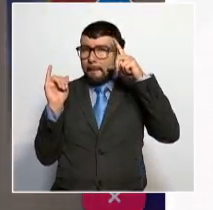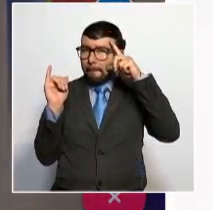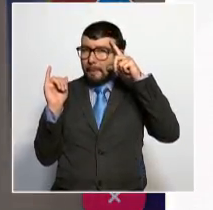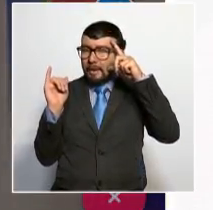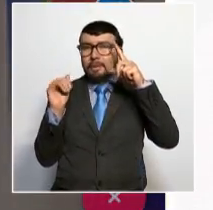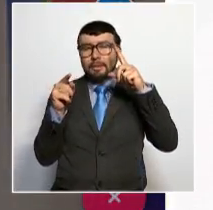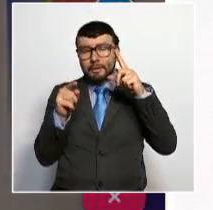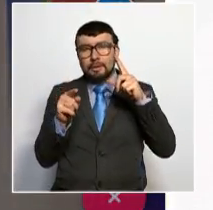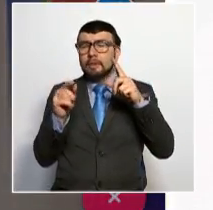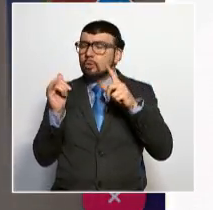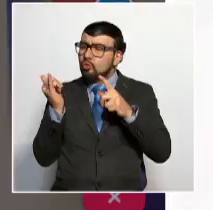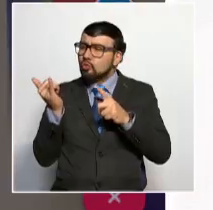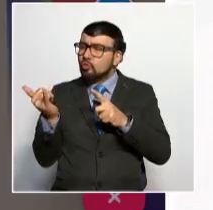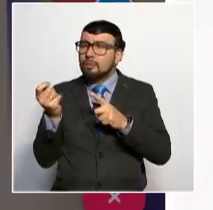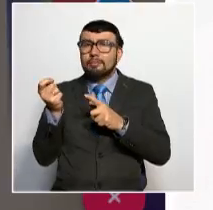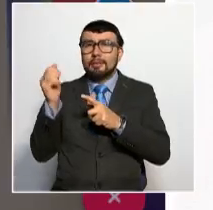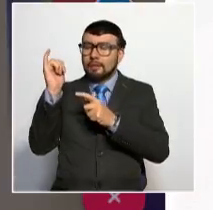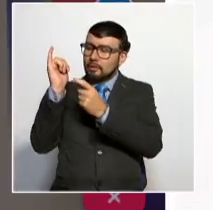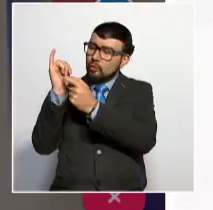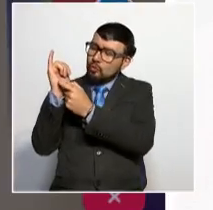llamamos pues cuello uterino.